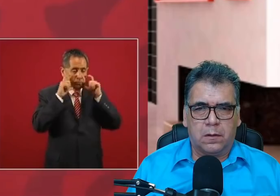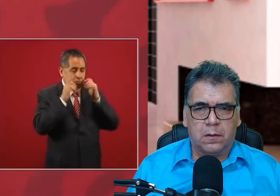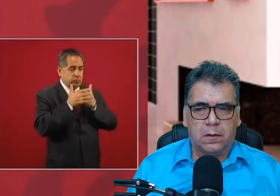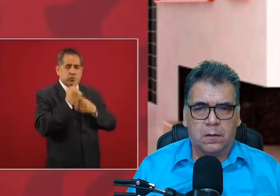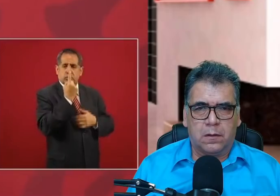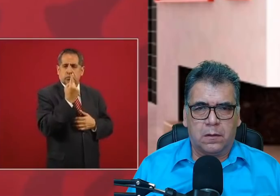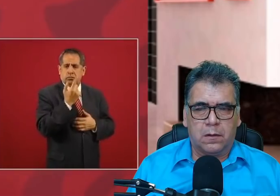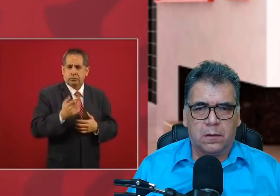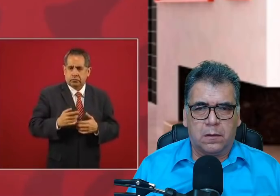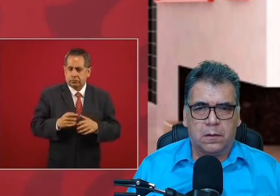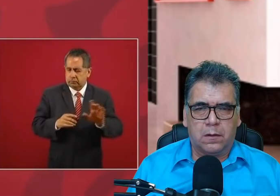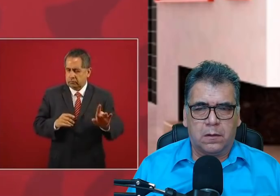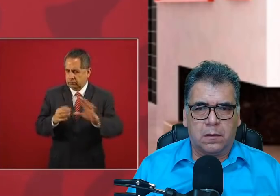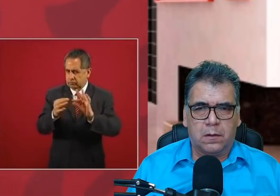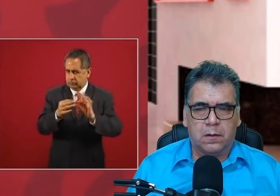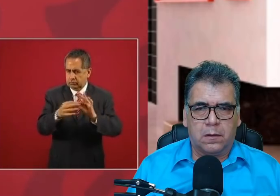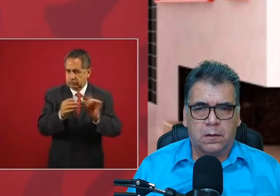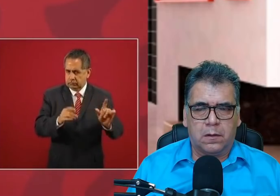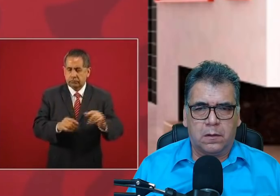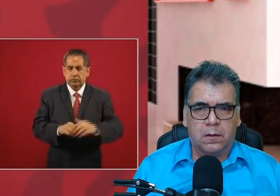en una sola palabra. Déjenme nomás decirle la última.